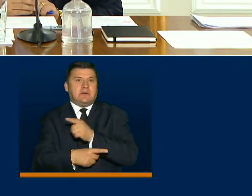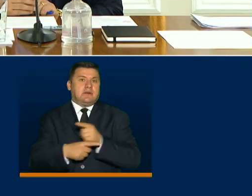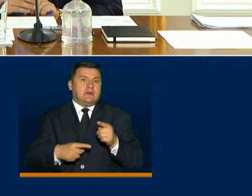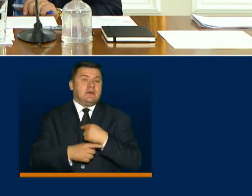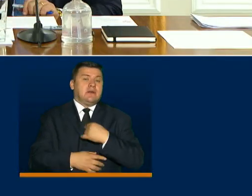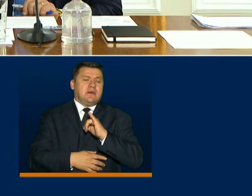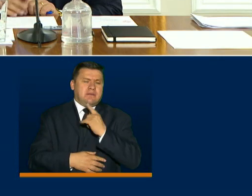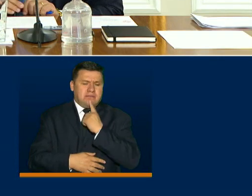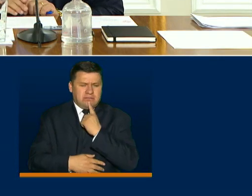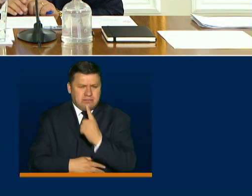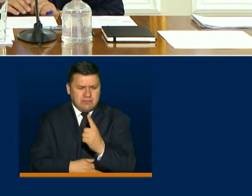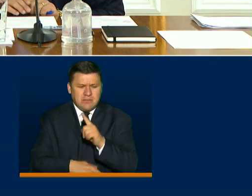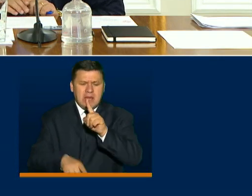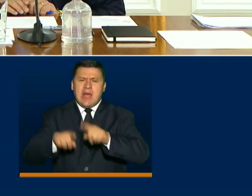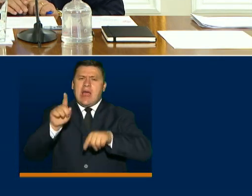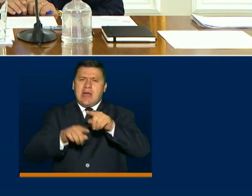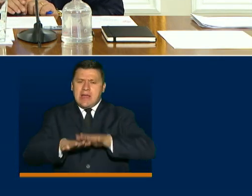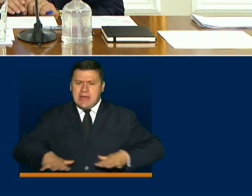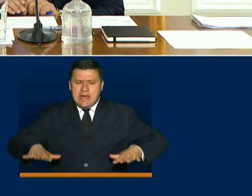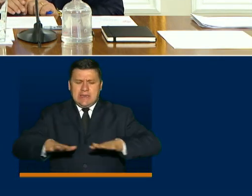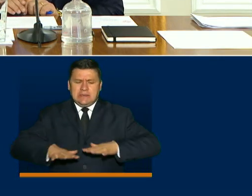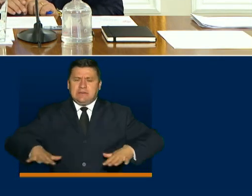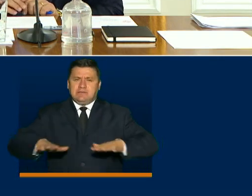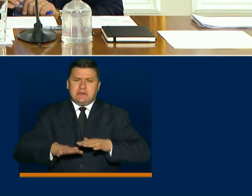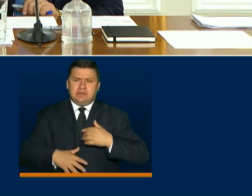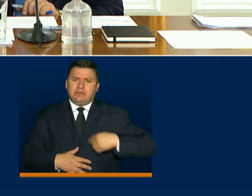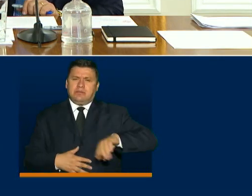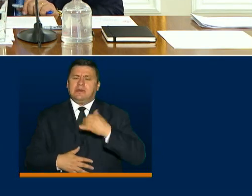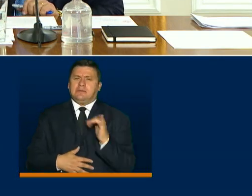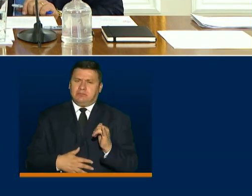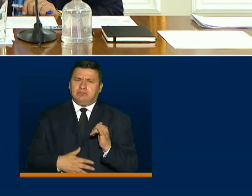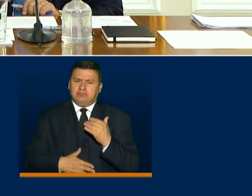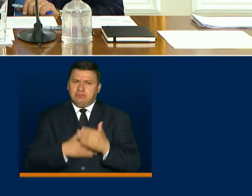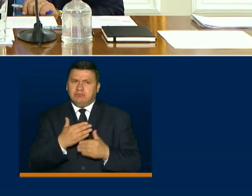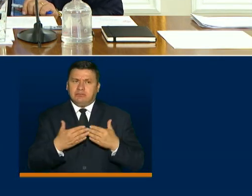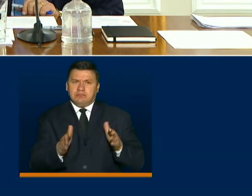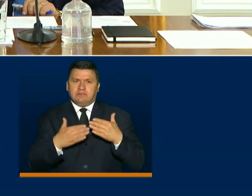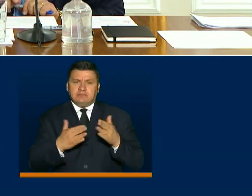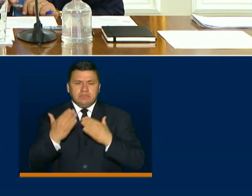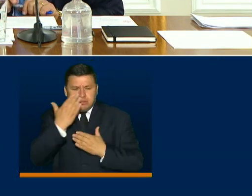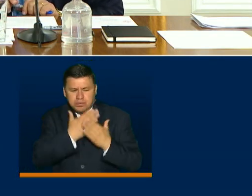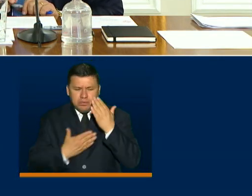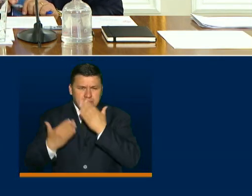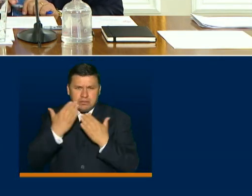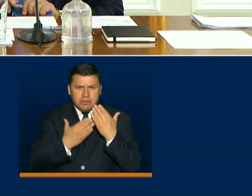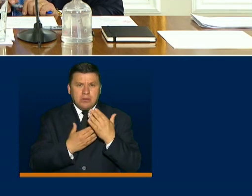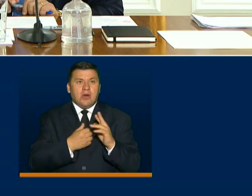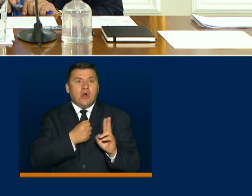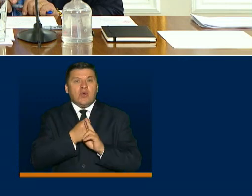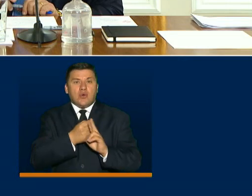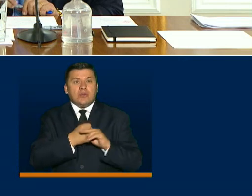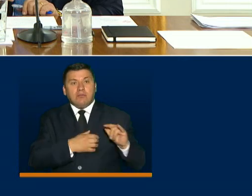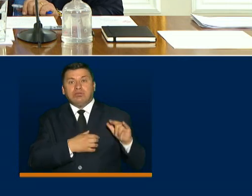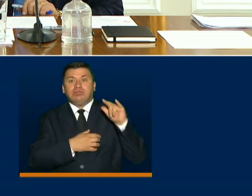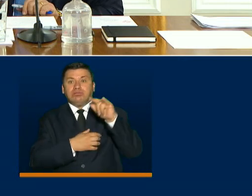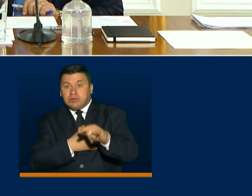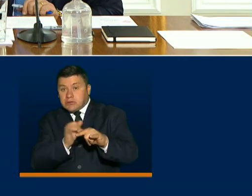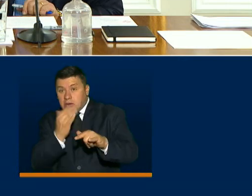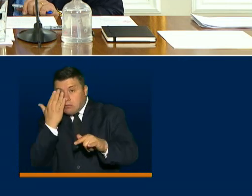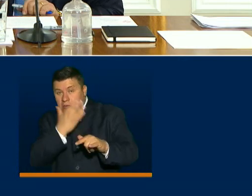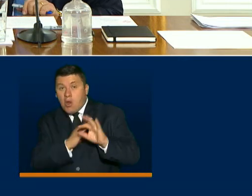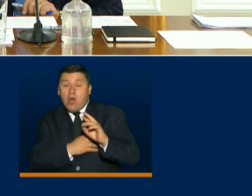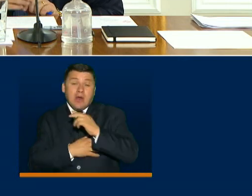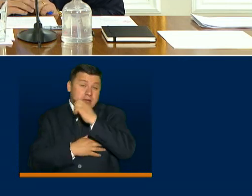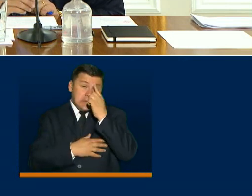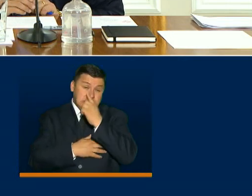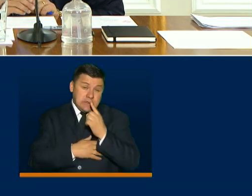Yo he dicho en varios espacios que nosotros hemos ido habilitando más pilotos, más rutas, y que nosotros esperamos que en